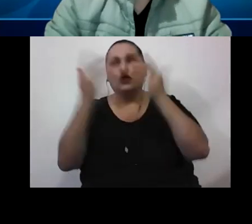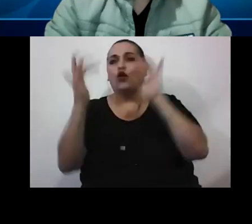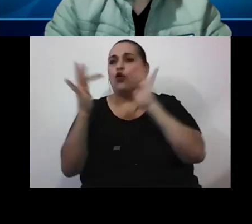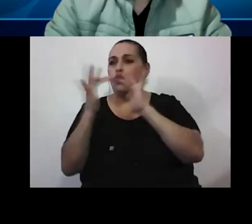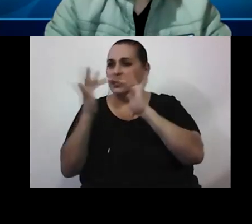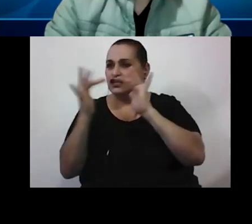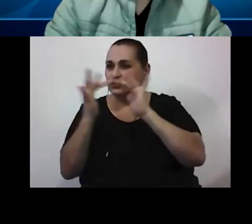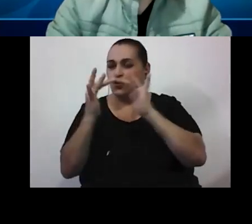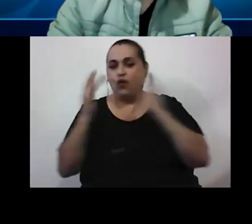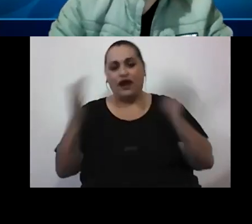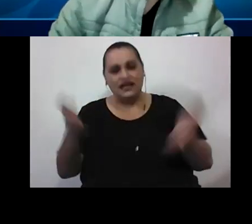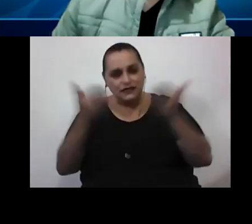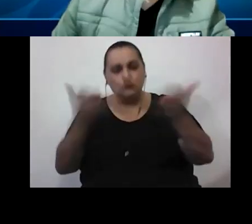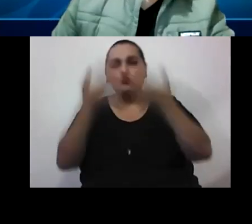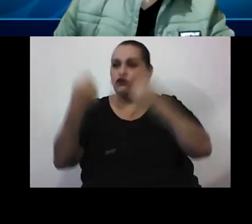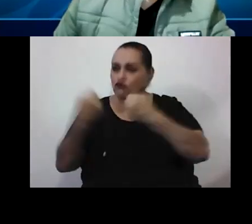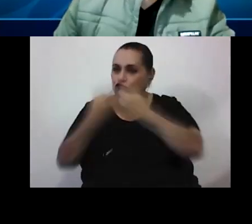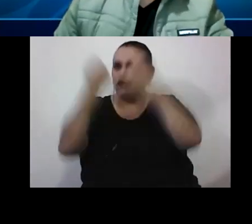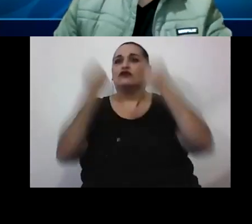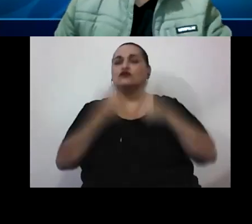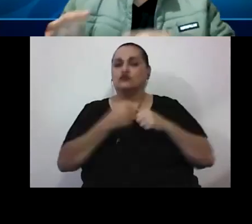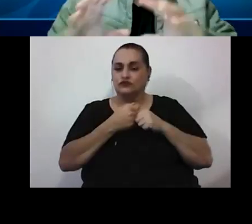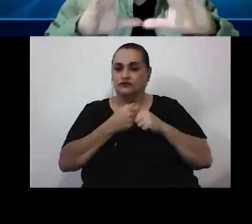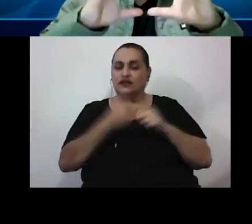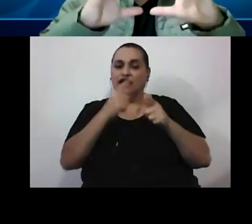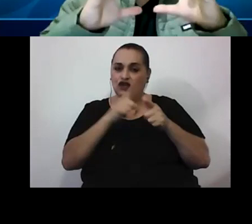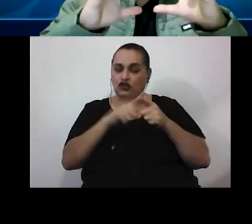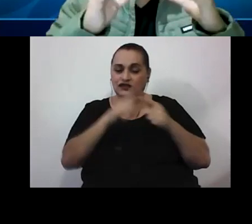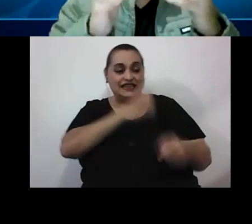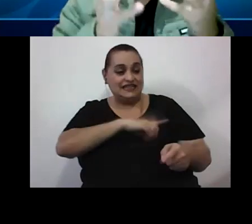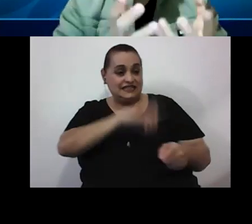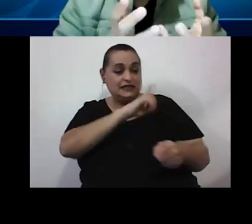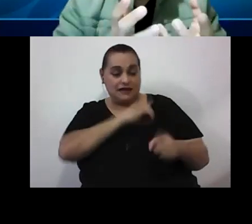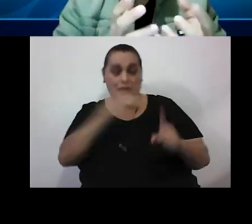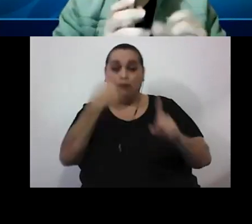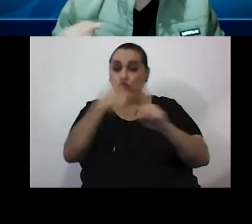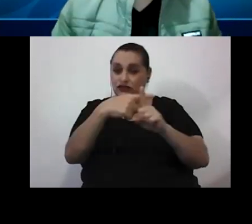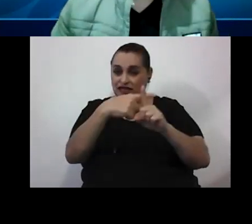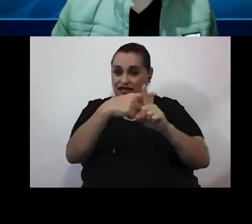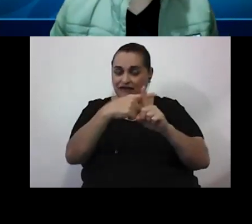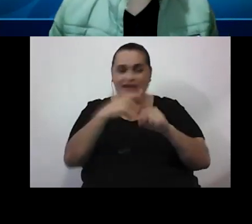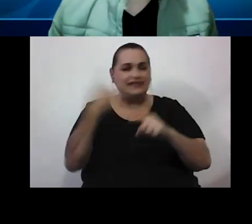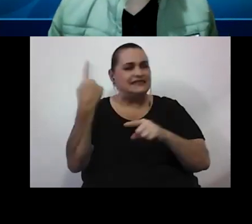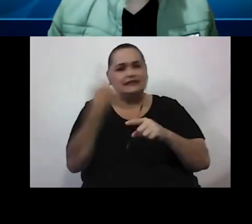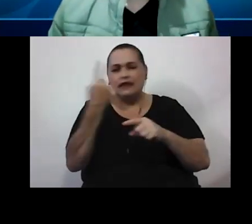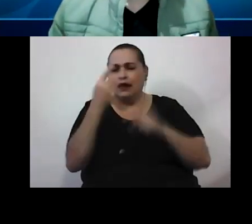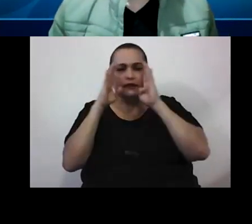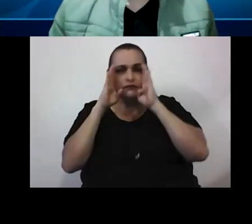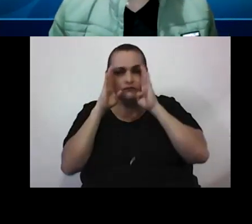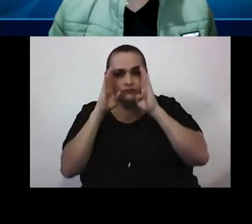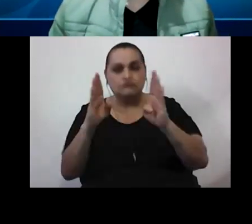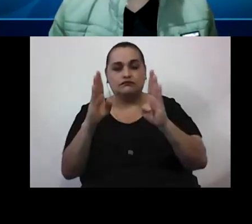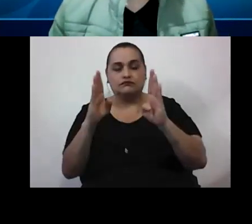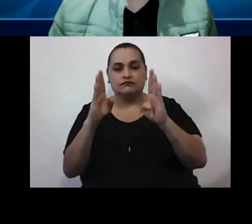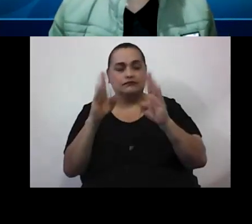el desafío, ¿verdad? Entonces, disciplina positiva siempre está atenta, siempre está atento